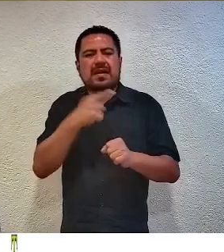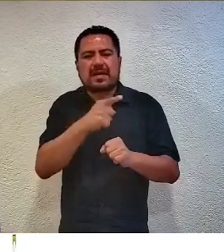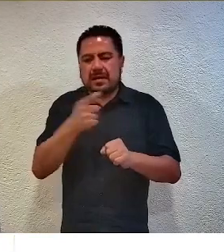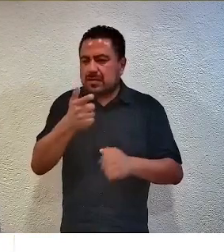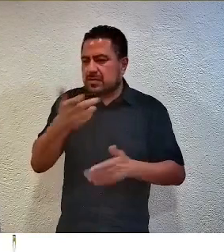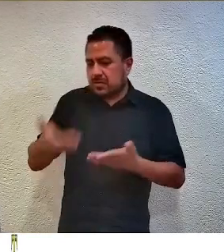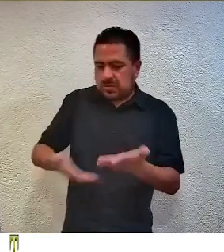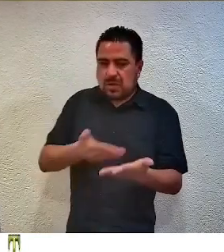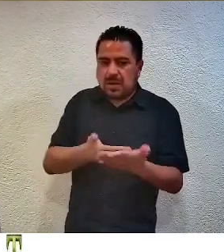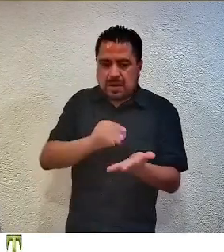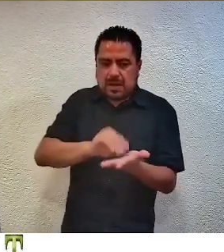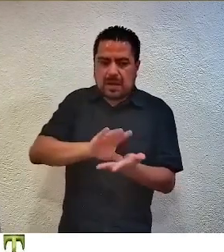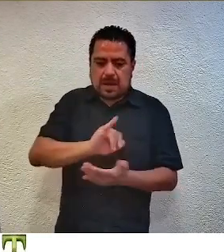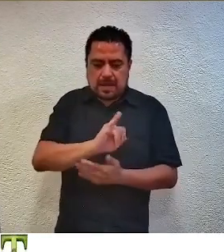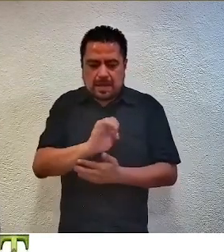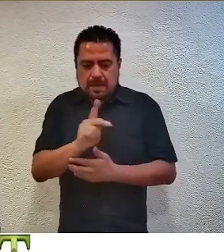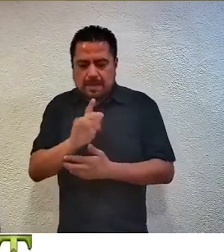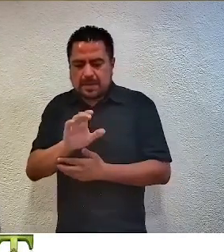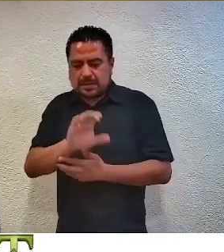solicitada en el expediente